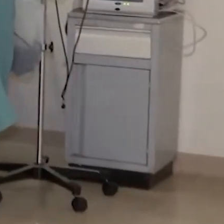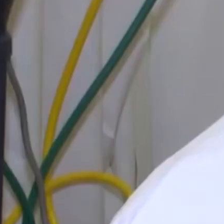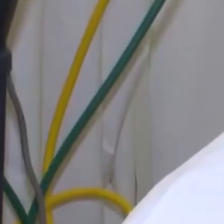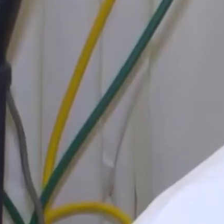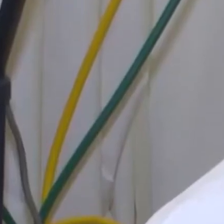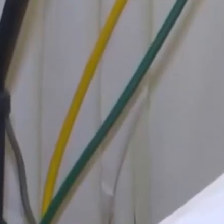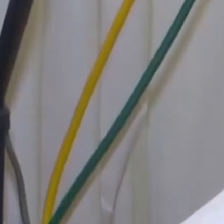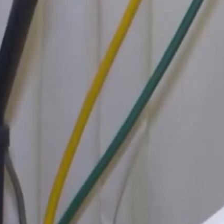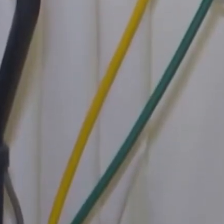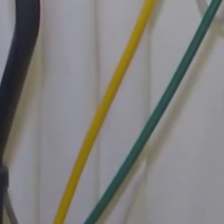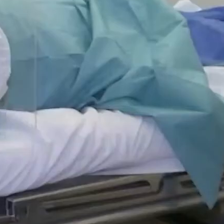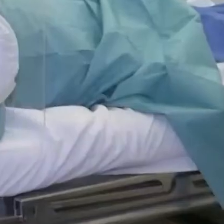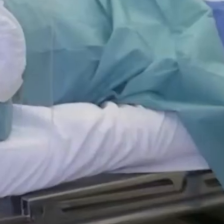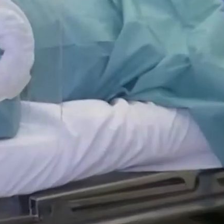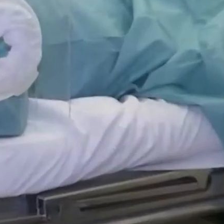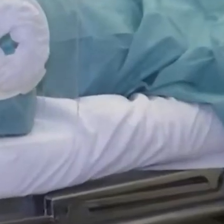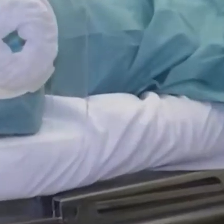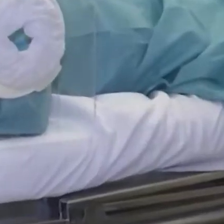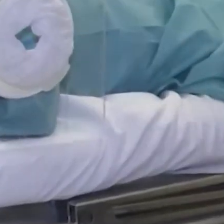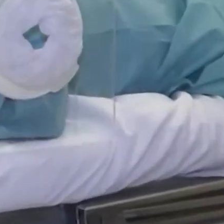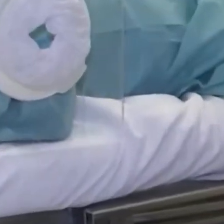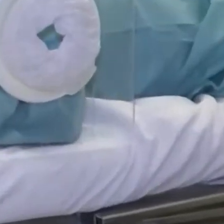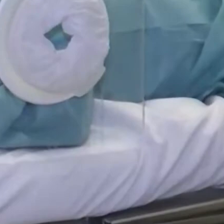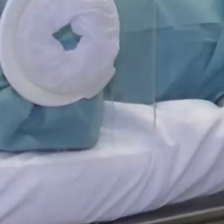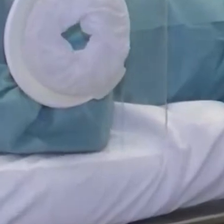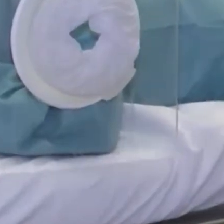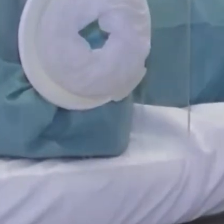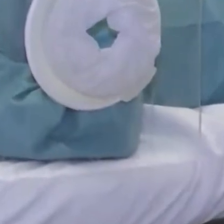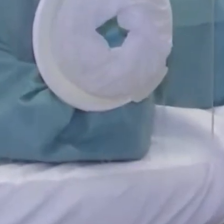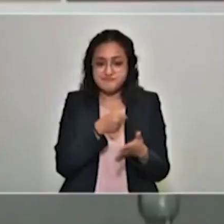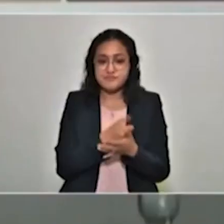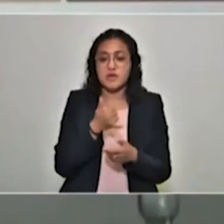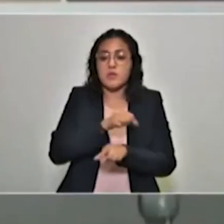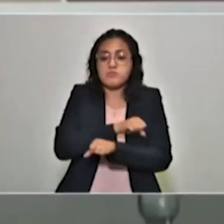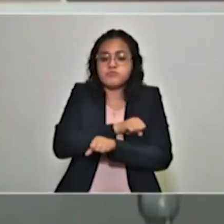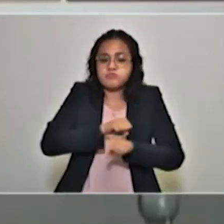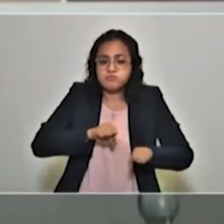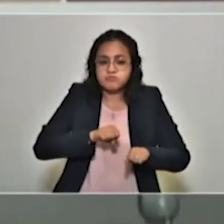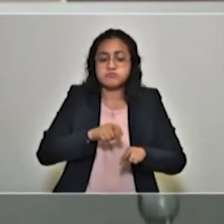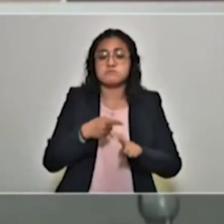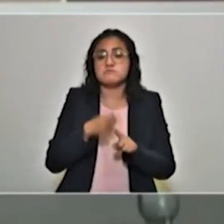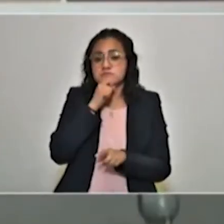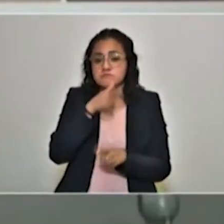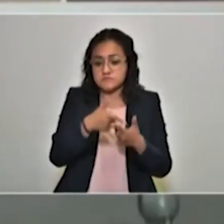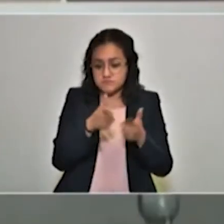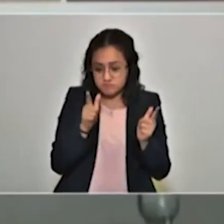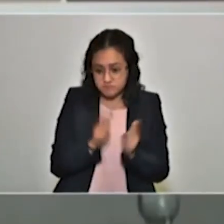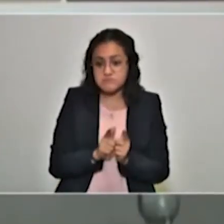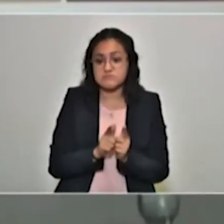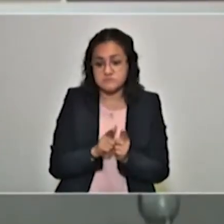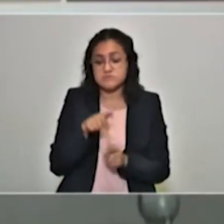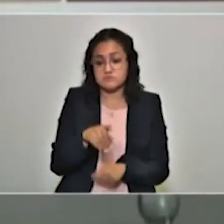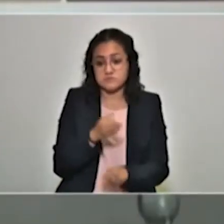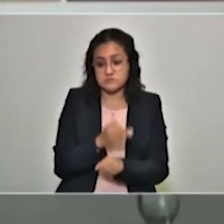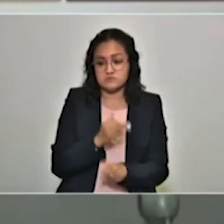contagiados de COVID-19 con comorbilidades como diabetes, hipertensión y obesidad. Este grupo de edad y con estas